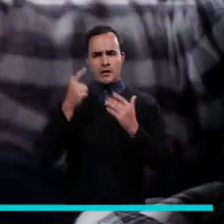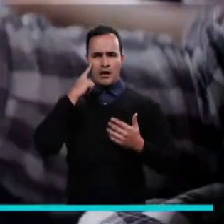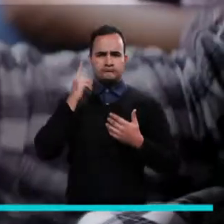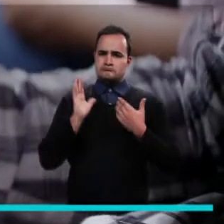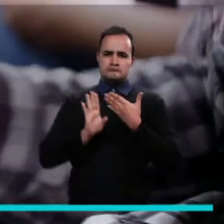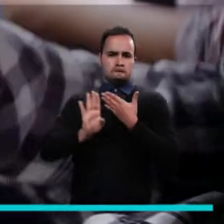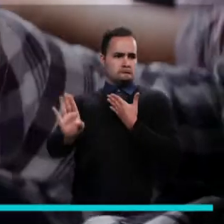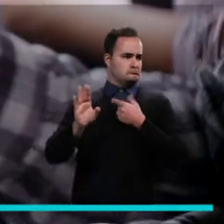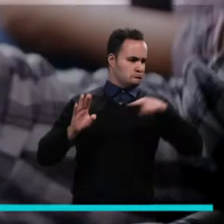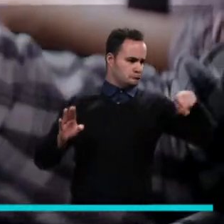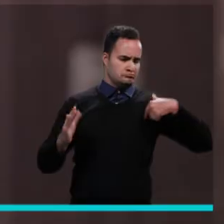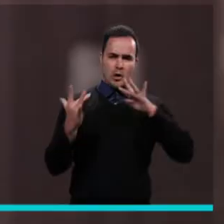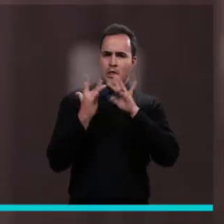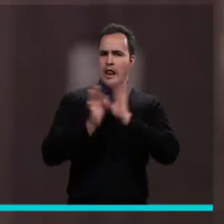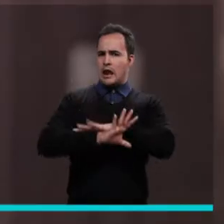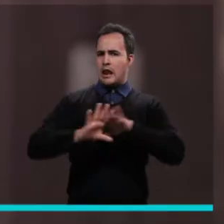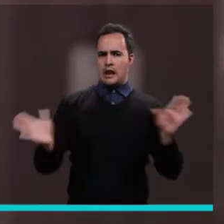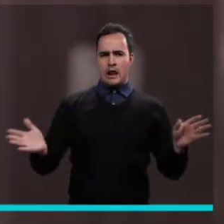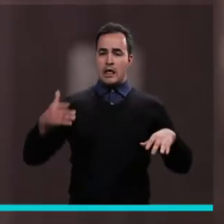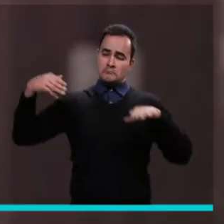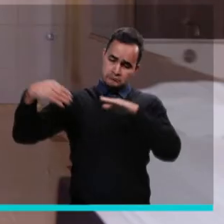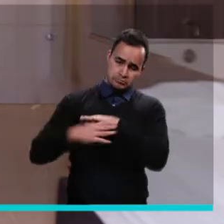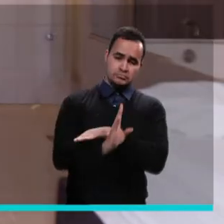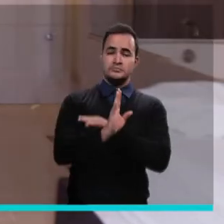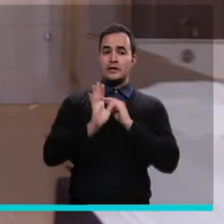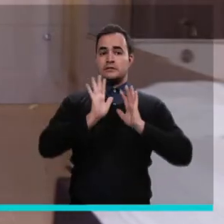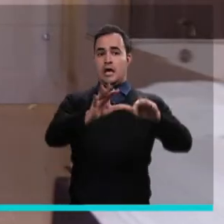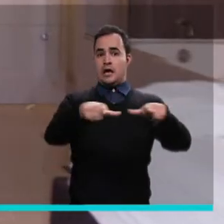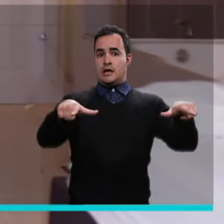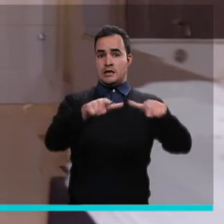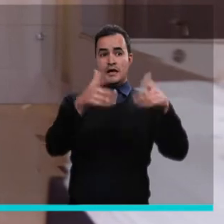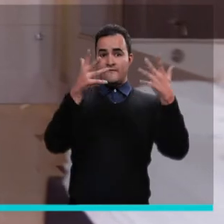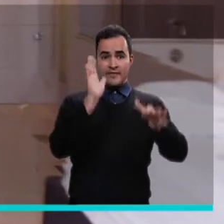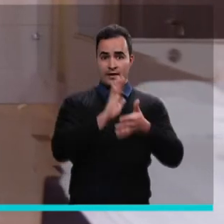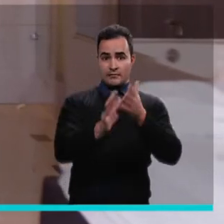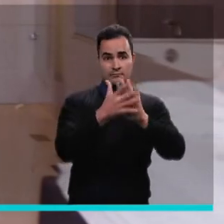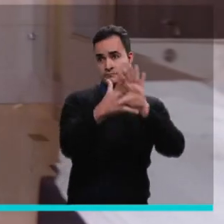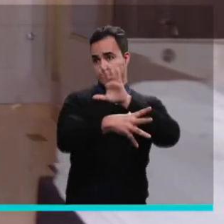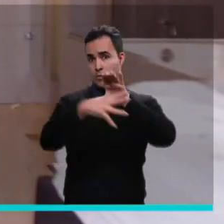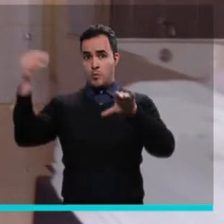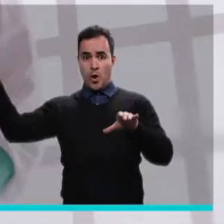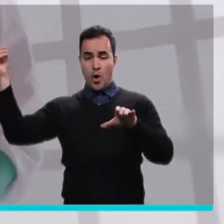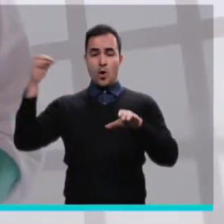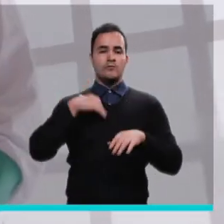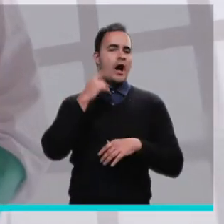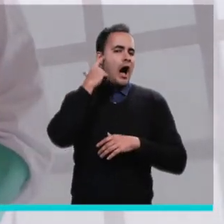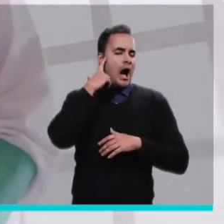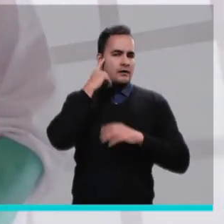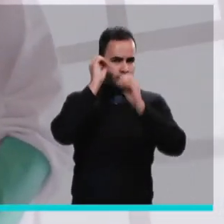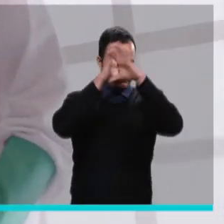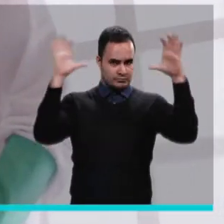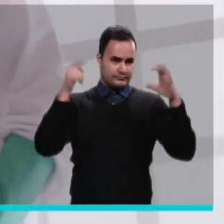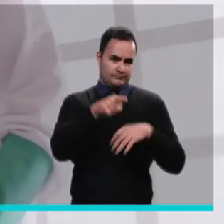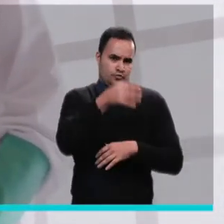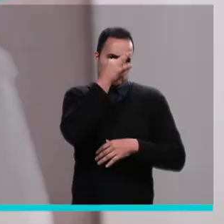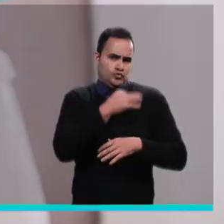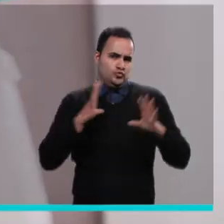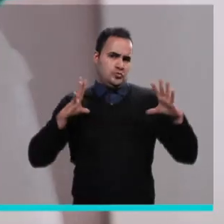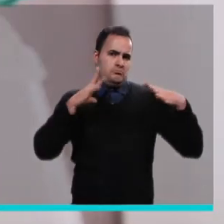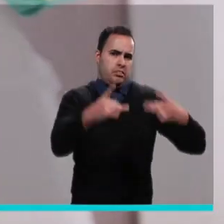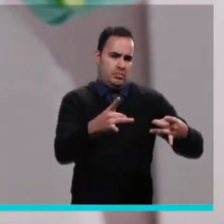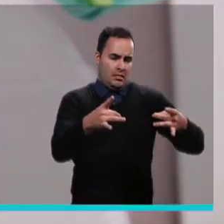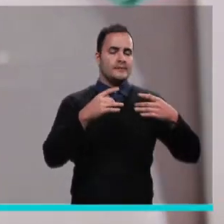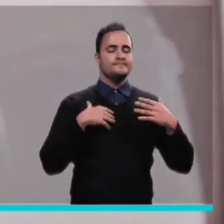nadie. Cuando salen los clientes, se presume que la habitación queda totalmente contaminada. Entra un empleado,